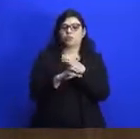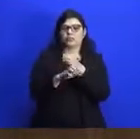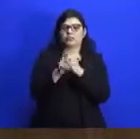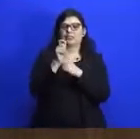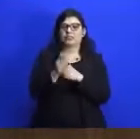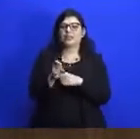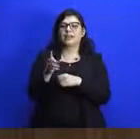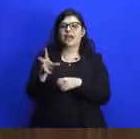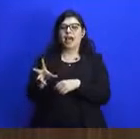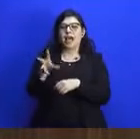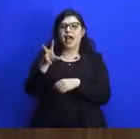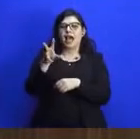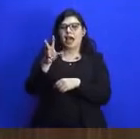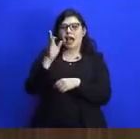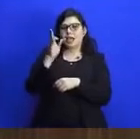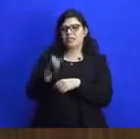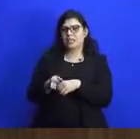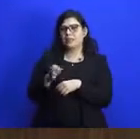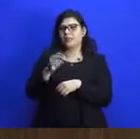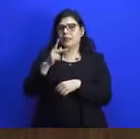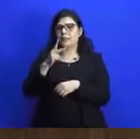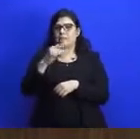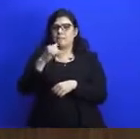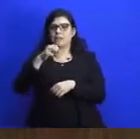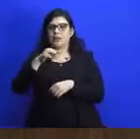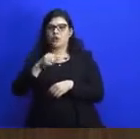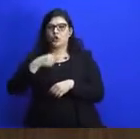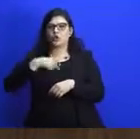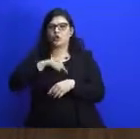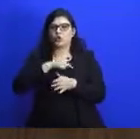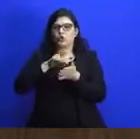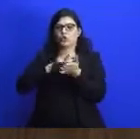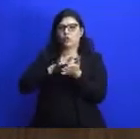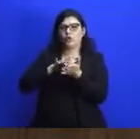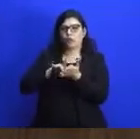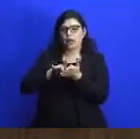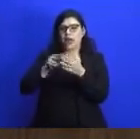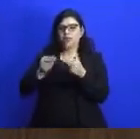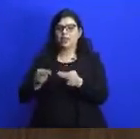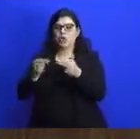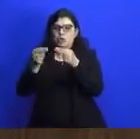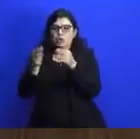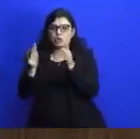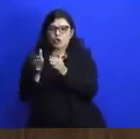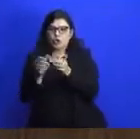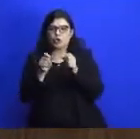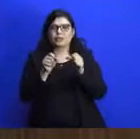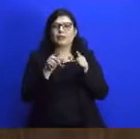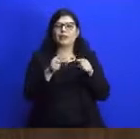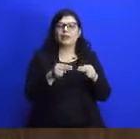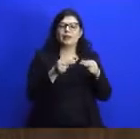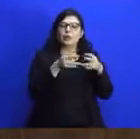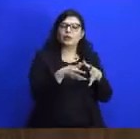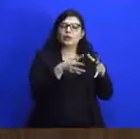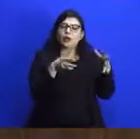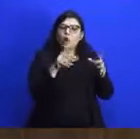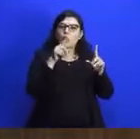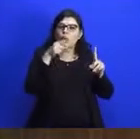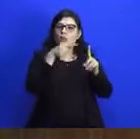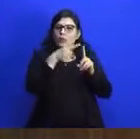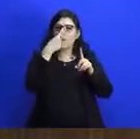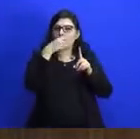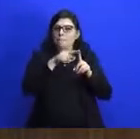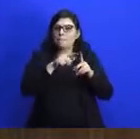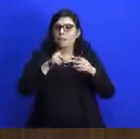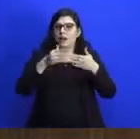Pyme, a través del cual apoyamos a nuestros pequeños y medianos proveedores, y el principal objetivo es que cuenten con una visión más amplia